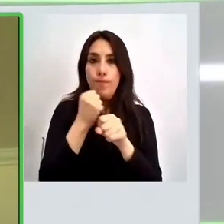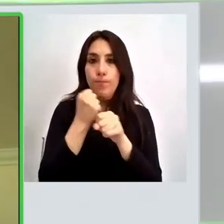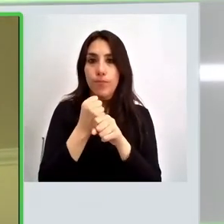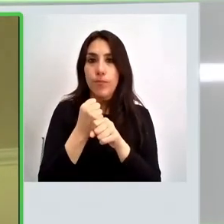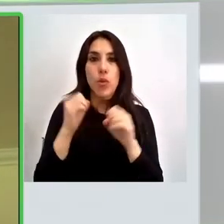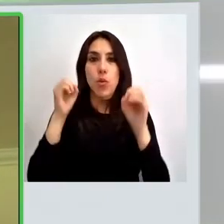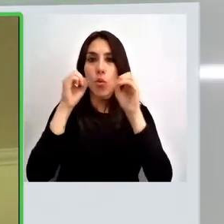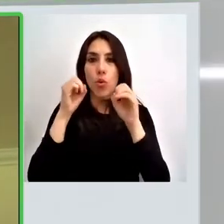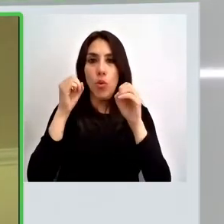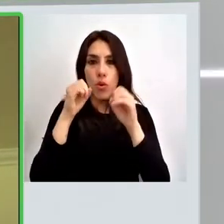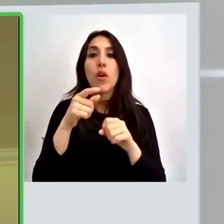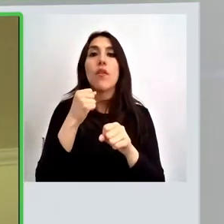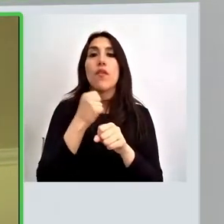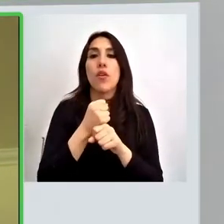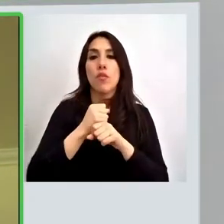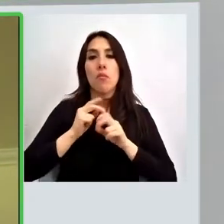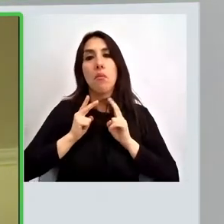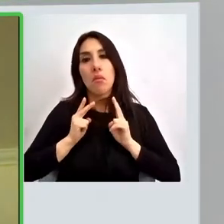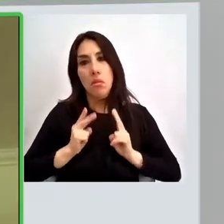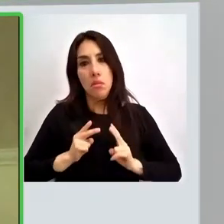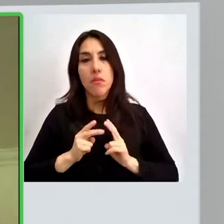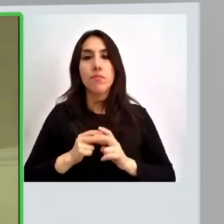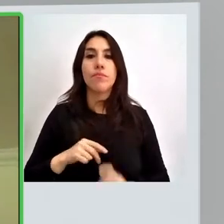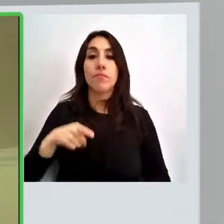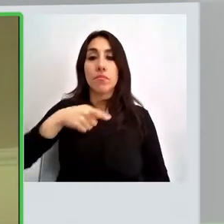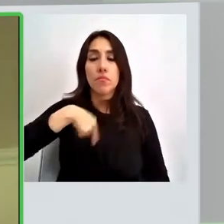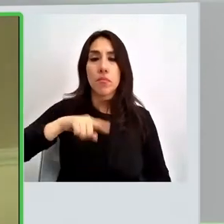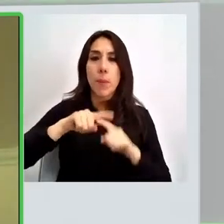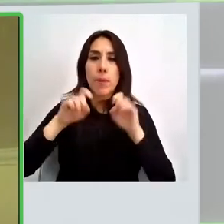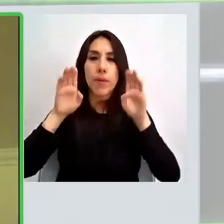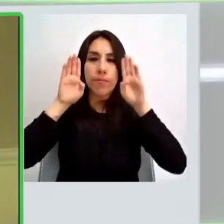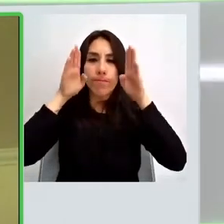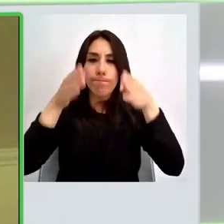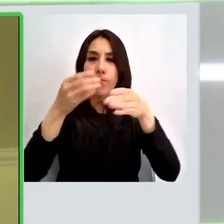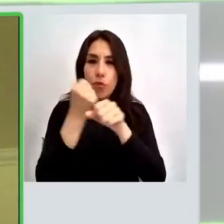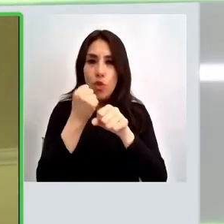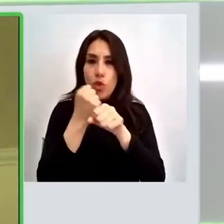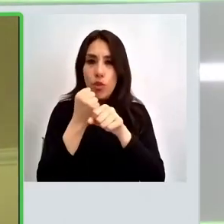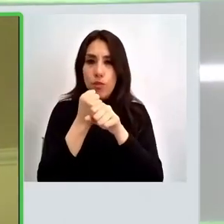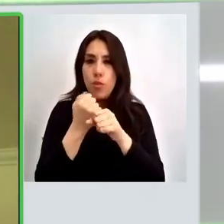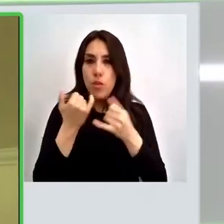empleo entonces lo que queríamos hacer era